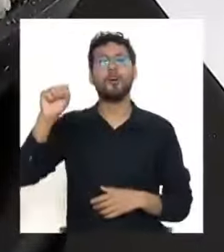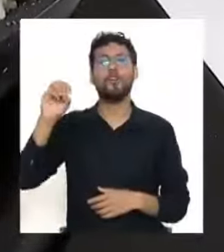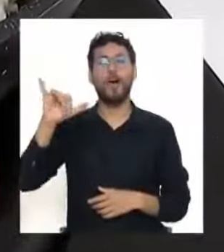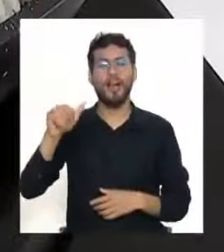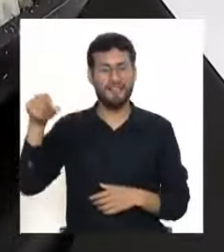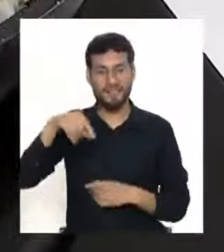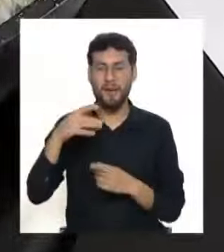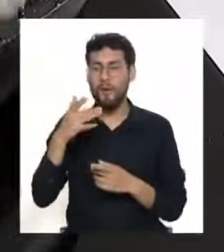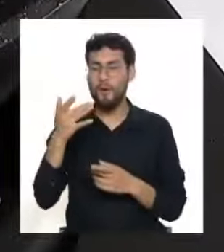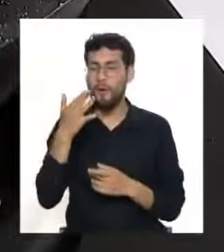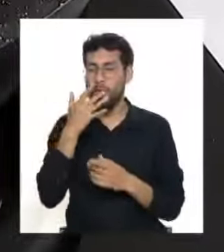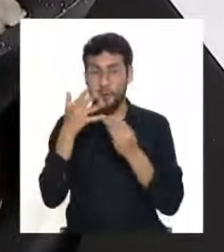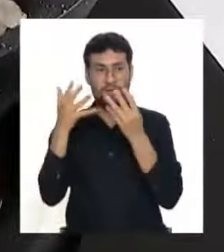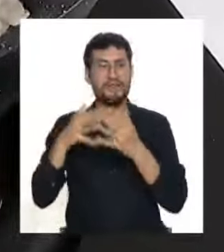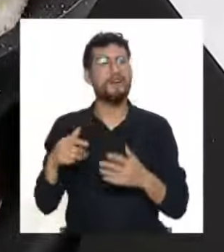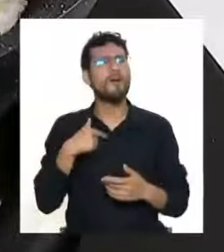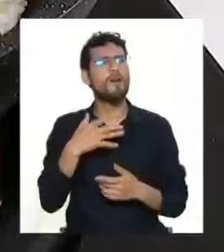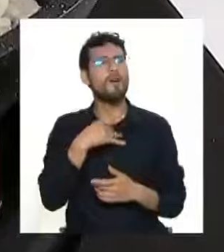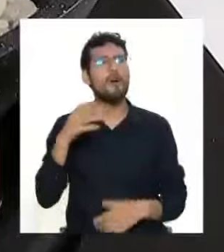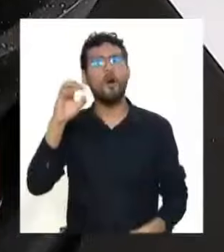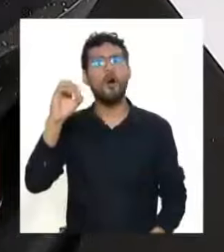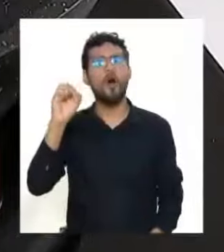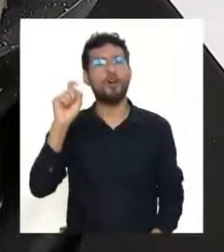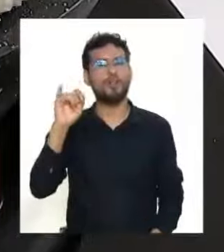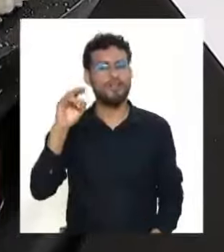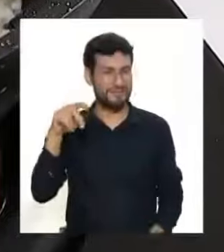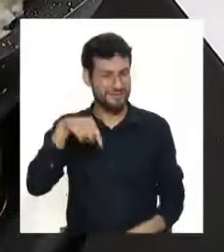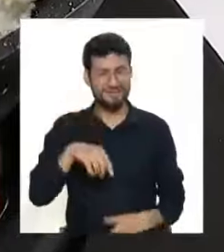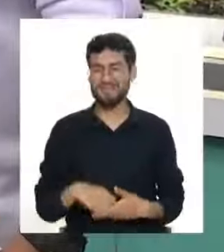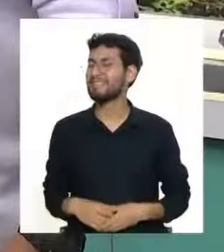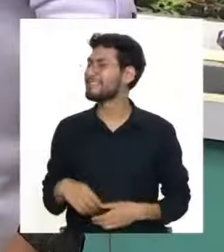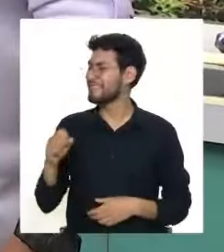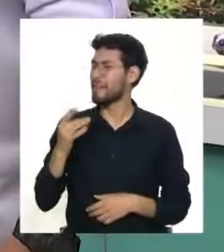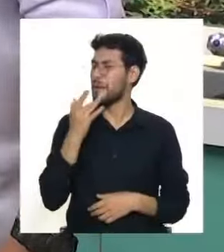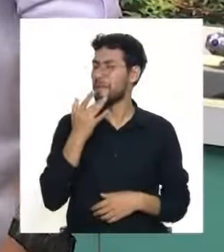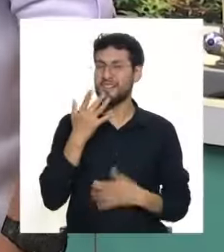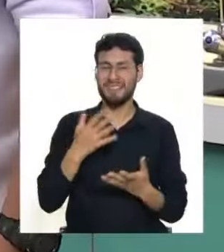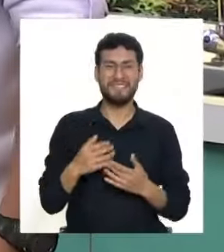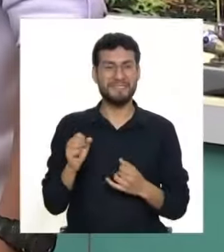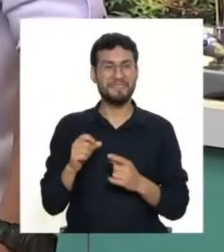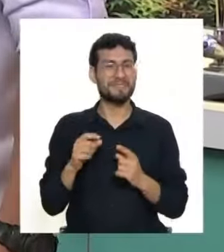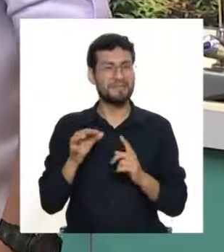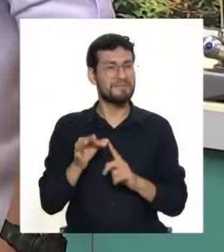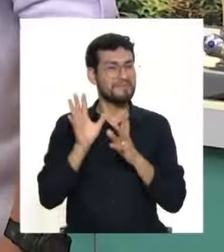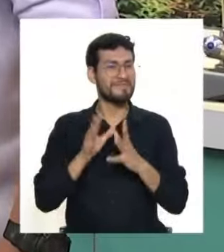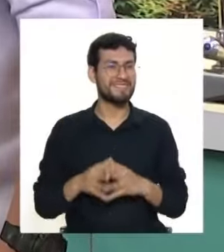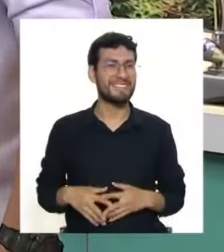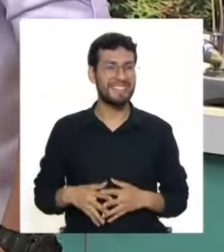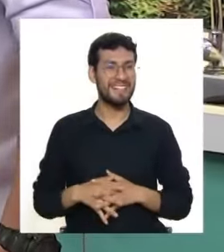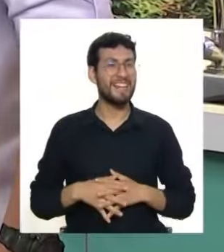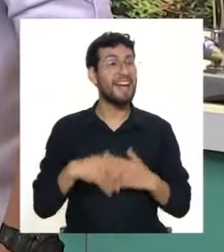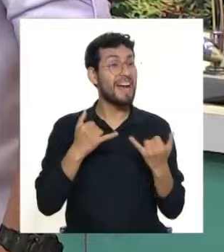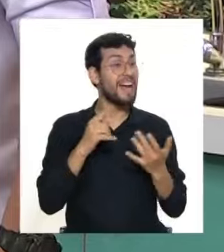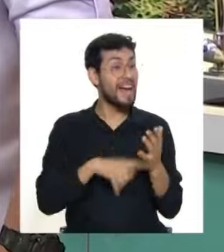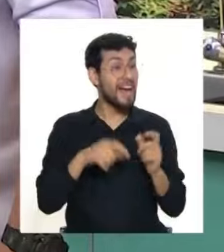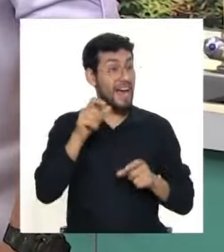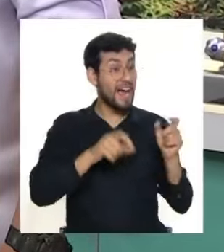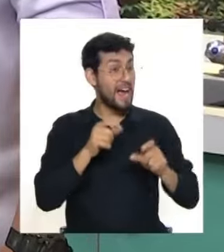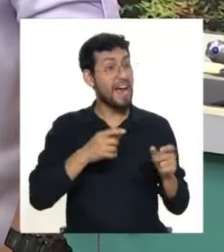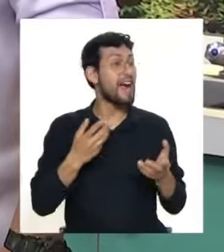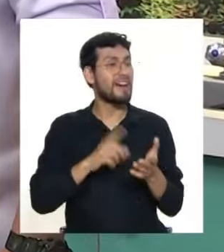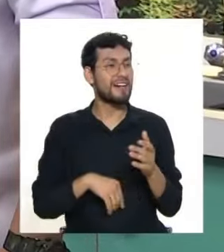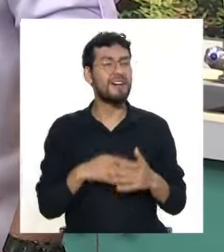para que pinte. A mí me gusta usar bastante salsa de ostión en el chau. Uy, sí, le da un sabor también. Un toquecito, ¿no? Ya, por ahí hay mucha gente que le